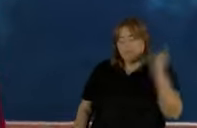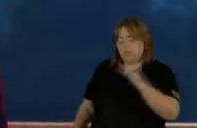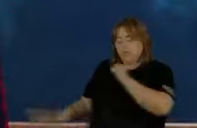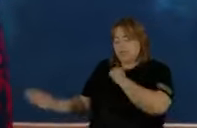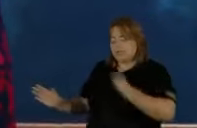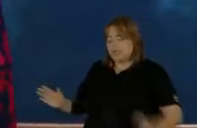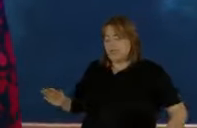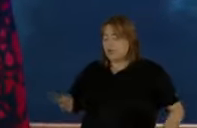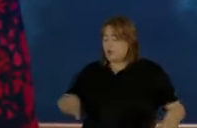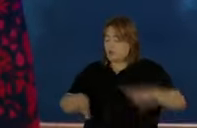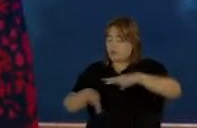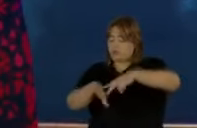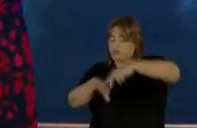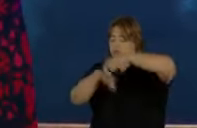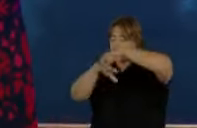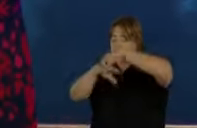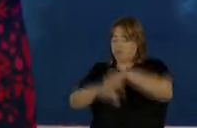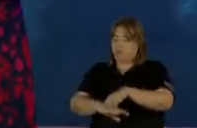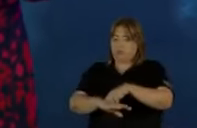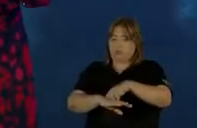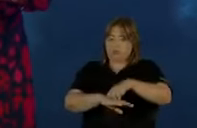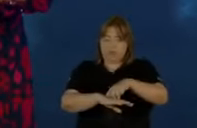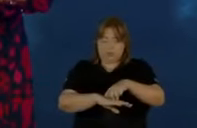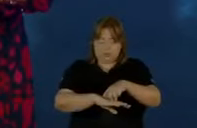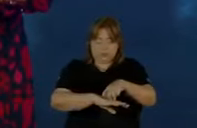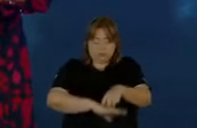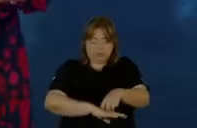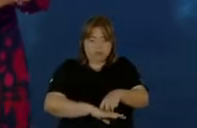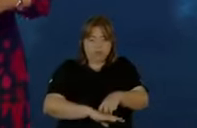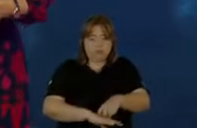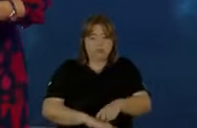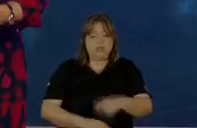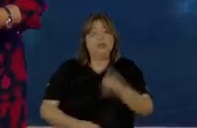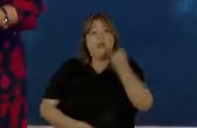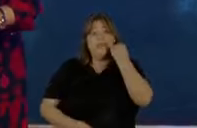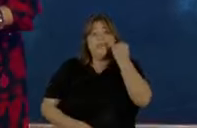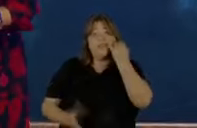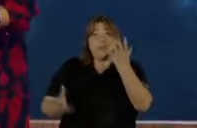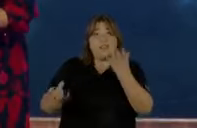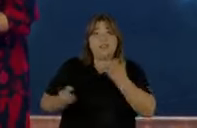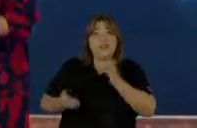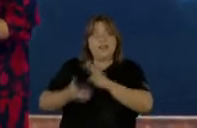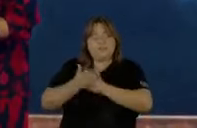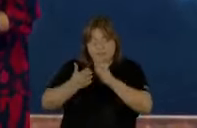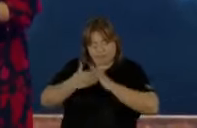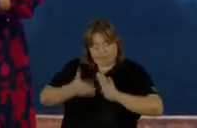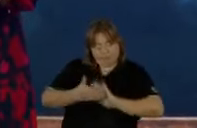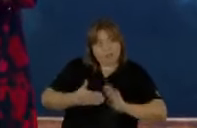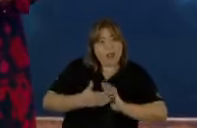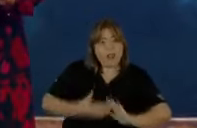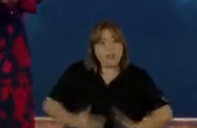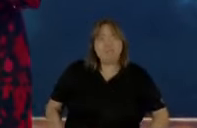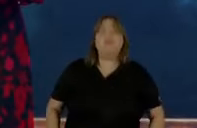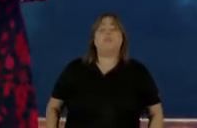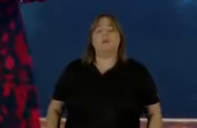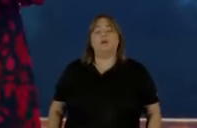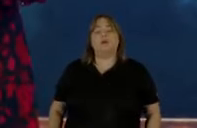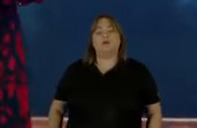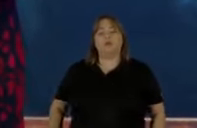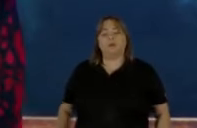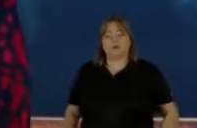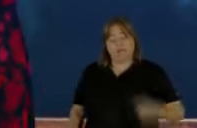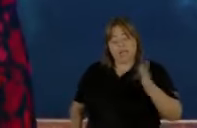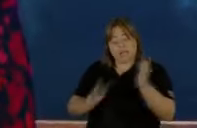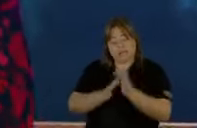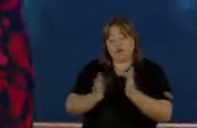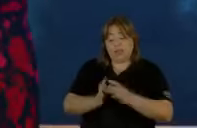arrodilló frente a él. Él era un desamparado. Si quieres, puedes limpiarme. Tomó el riesgo. Jesús lo